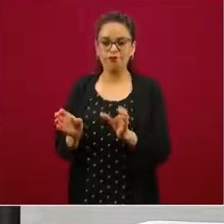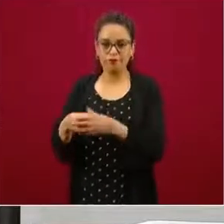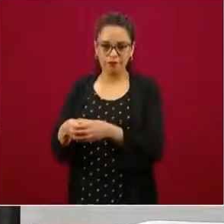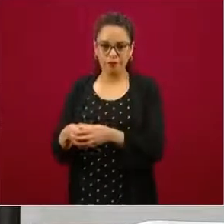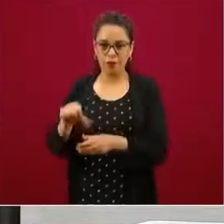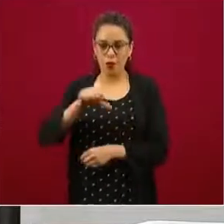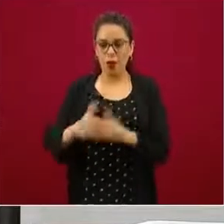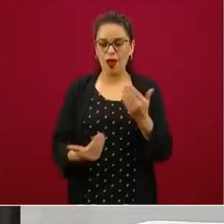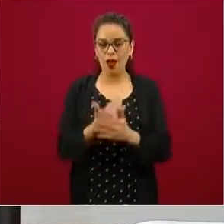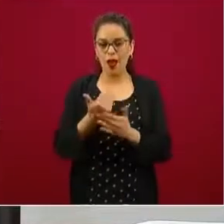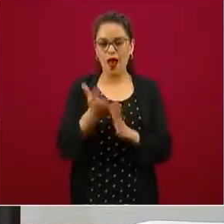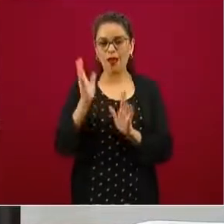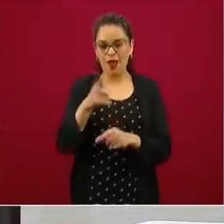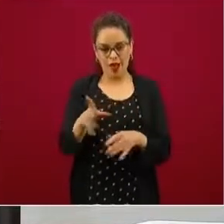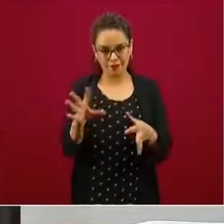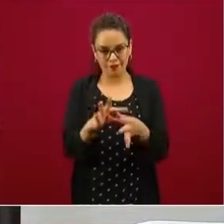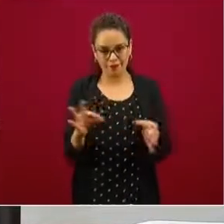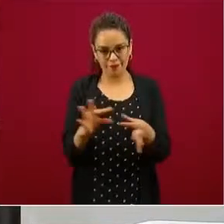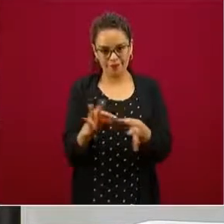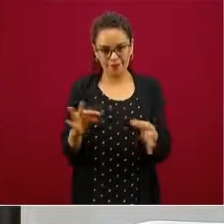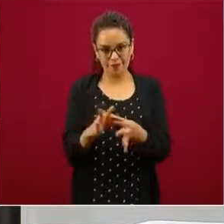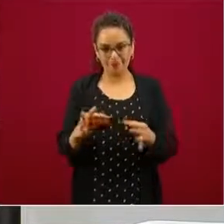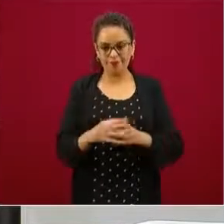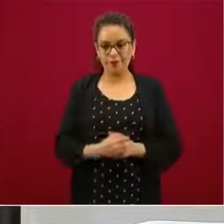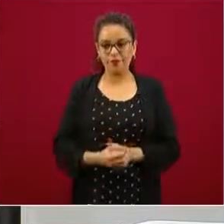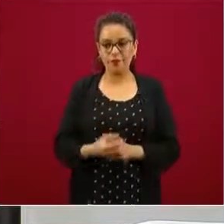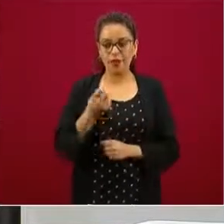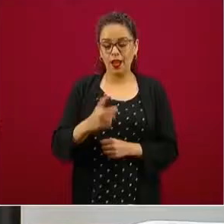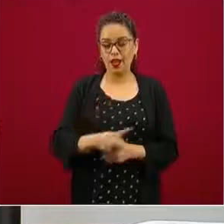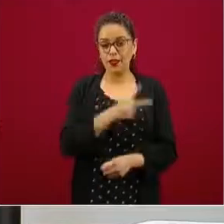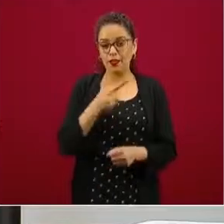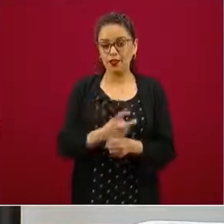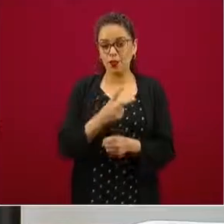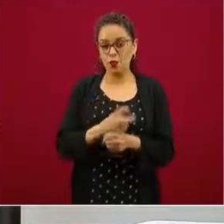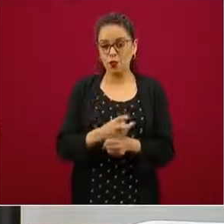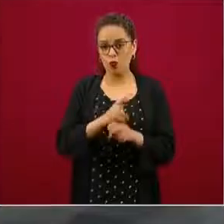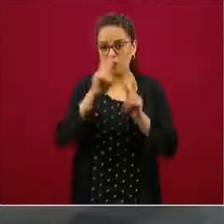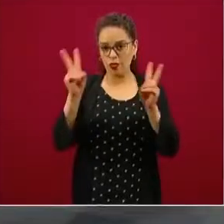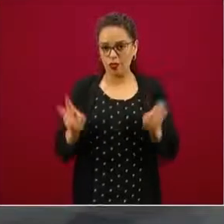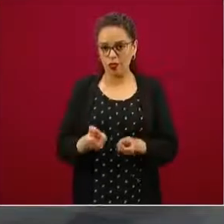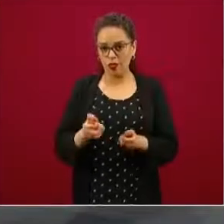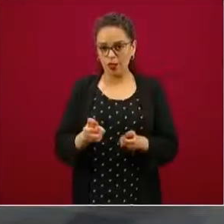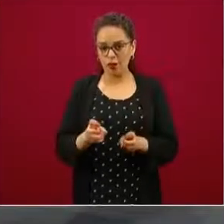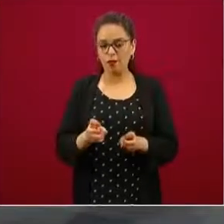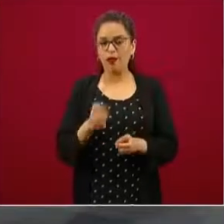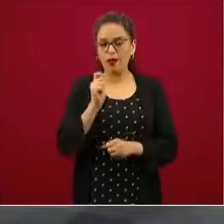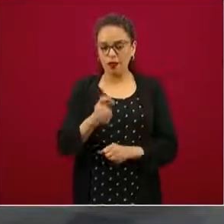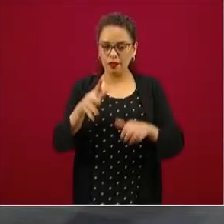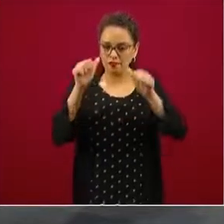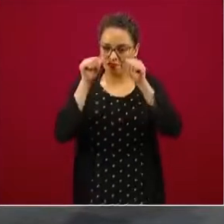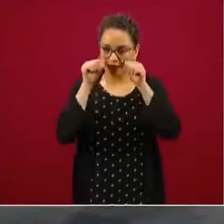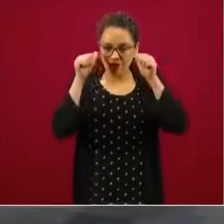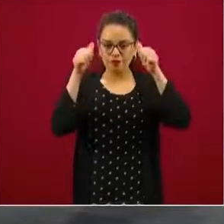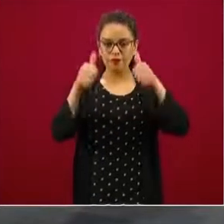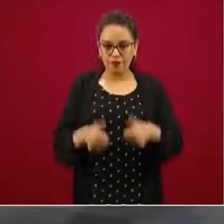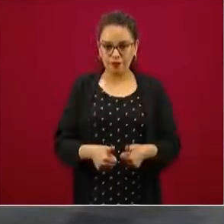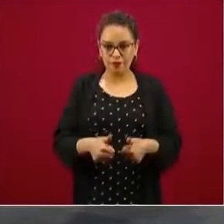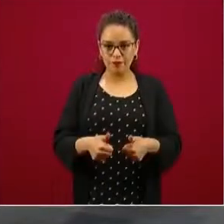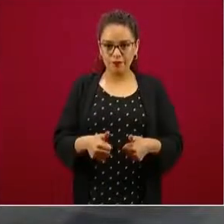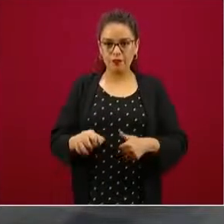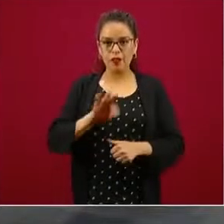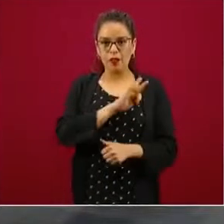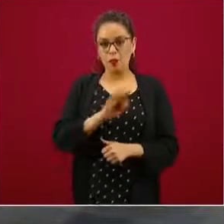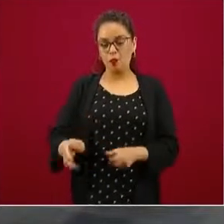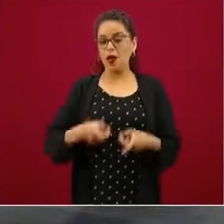mañana. Entonces, el propósito de la segunda parte, la parte temática, es precisamente atender y poder